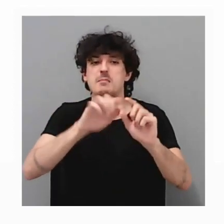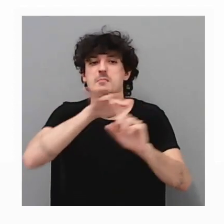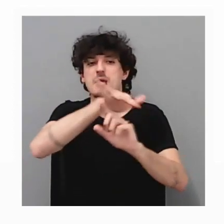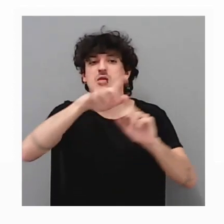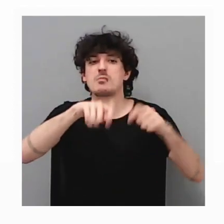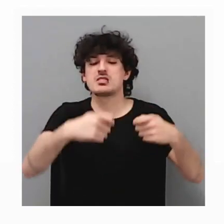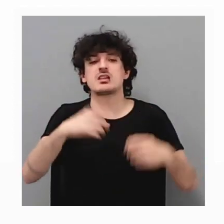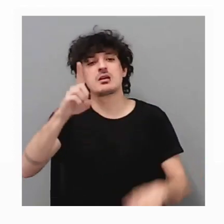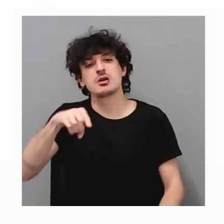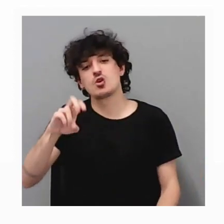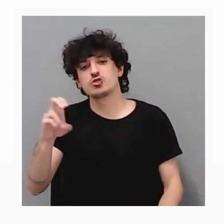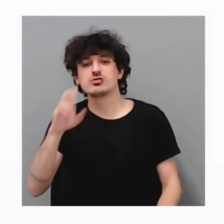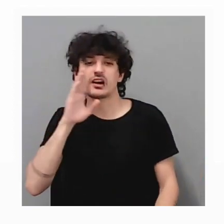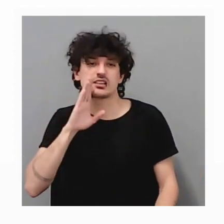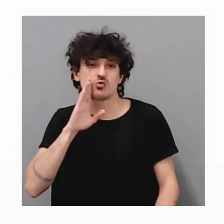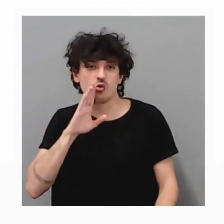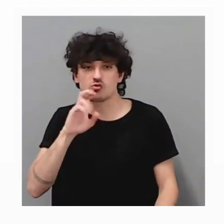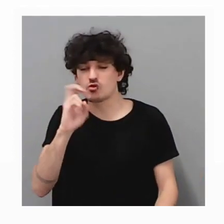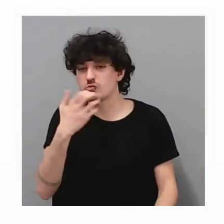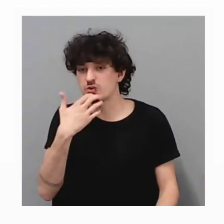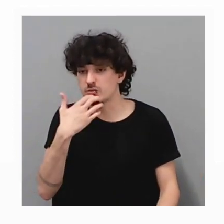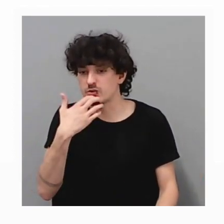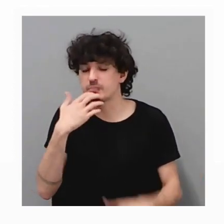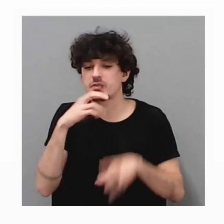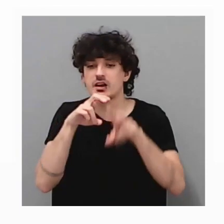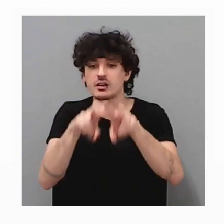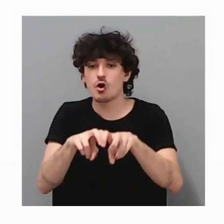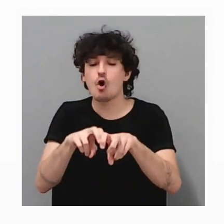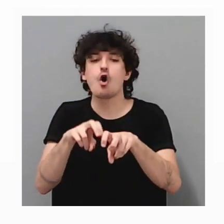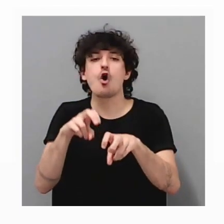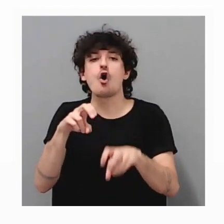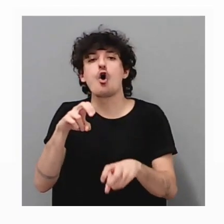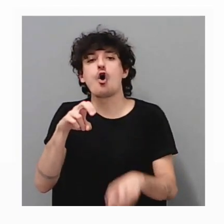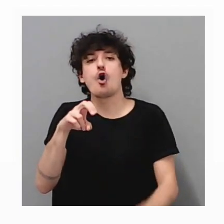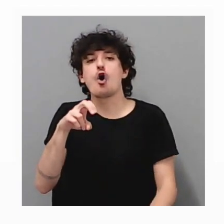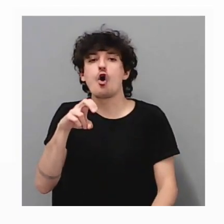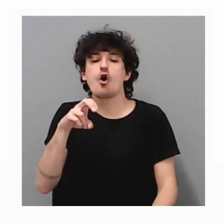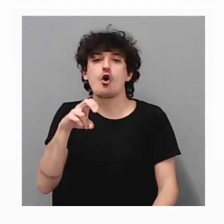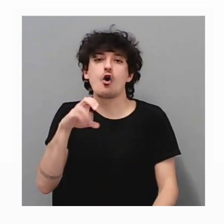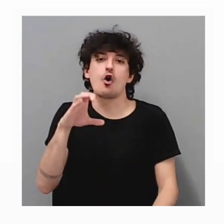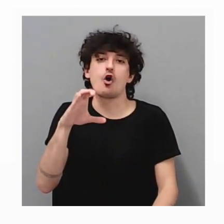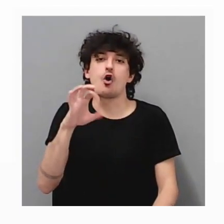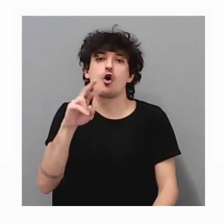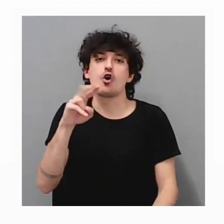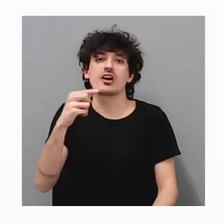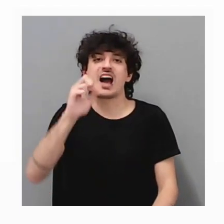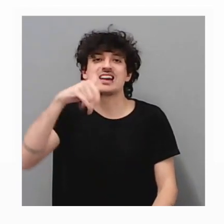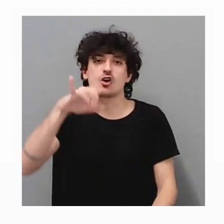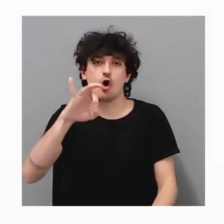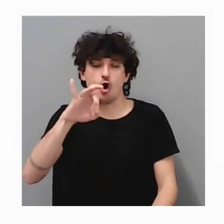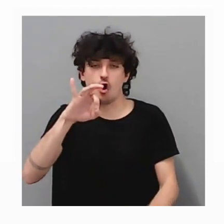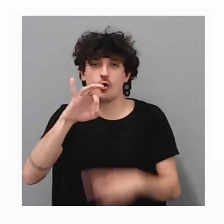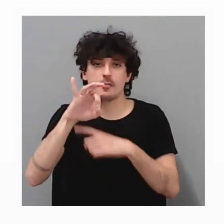de residuos, como el residuo orgánico de la agricultura, del que obtenemos algo que se llama biochar o carbón activo, que al aplicarlo al